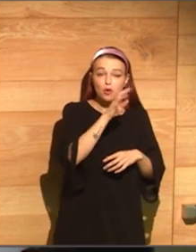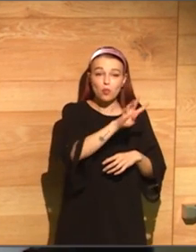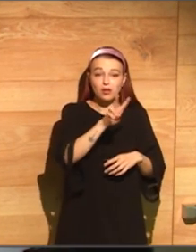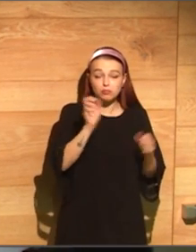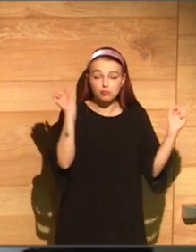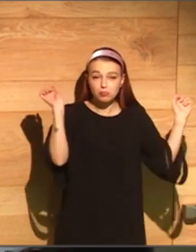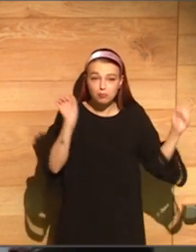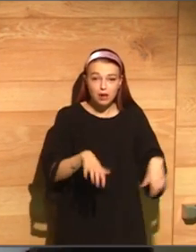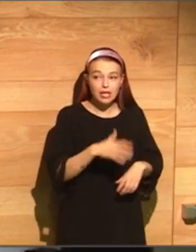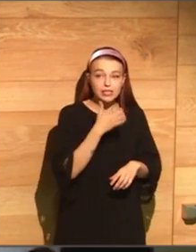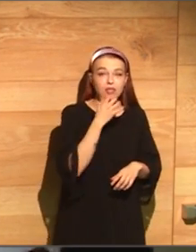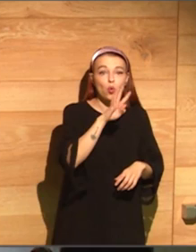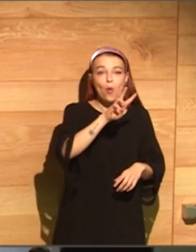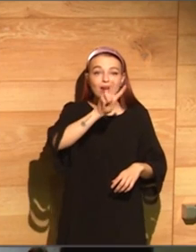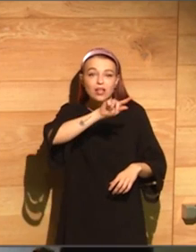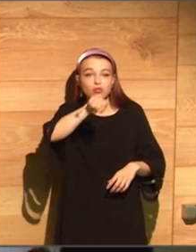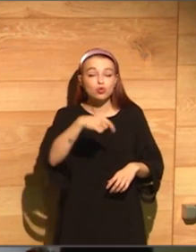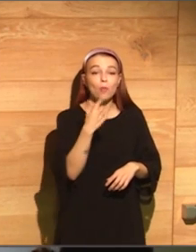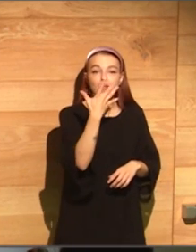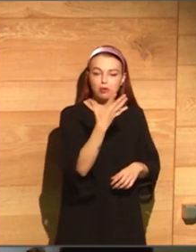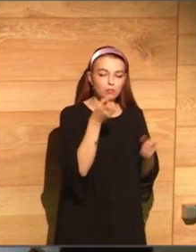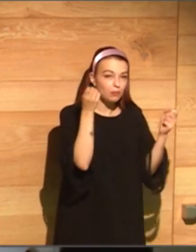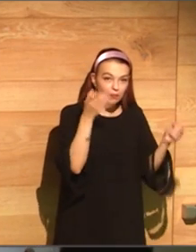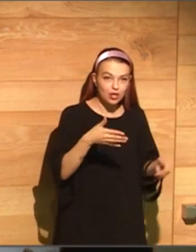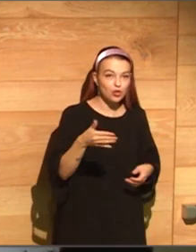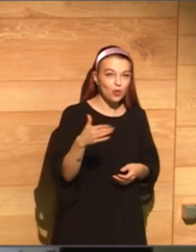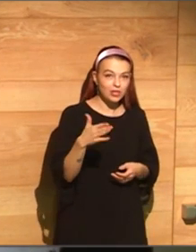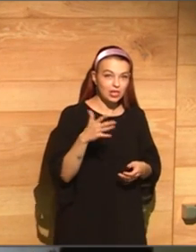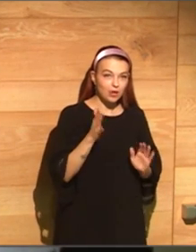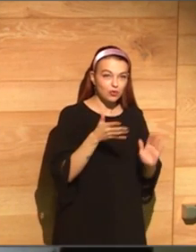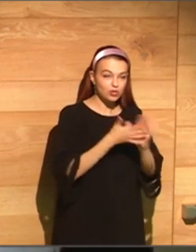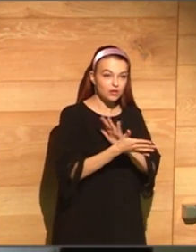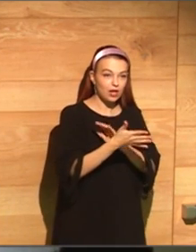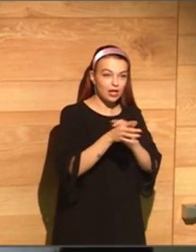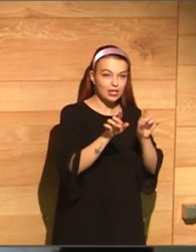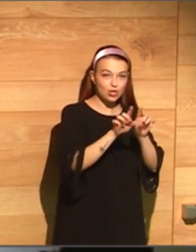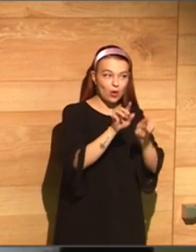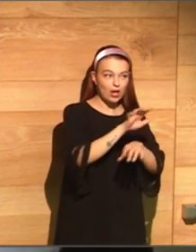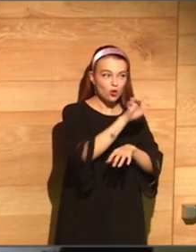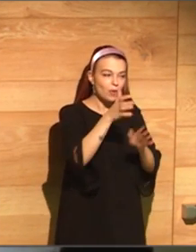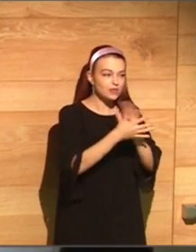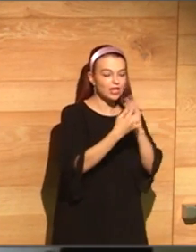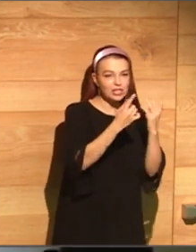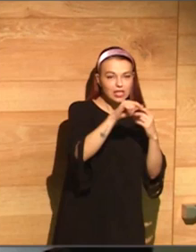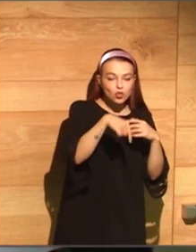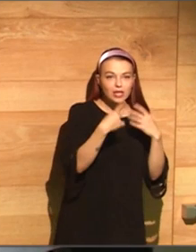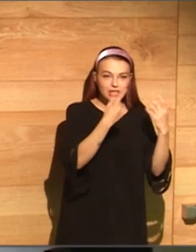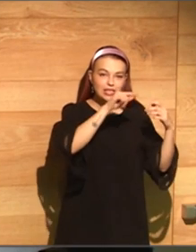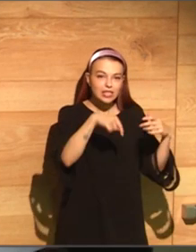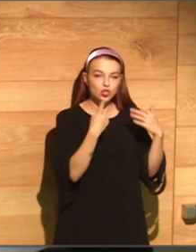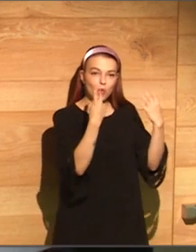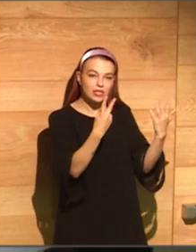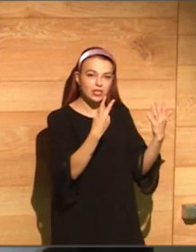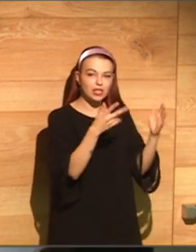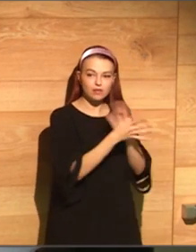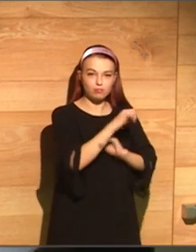42. Que sois 42 y medio, 42 y medio. Ah, pero no hay normativa como en América, como en Europa, que es 6, 6 y medio, 7. Tenemos nuestra, somos